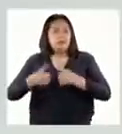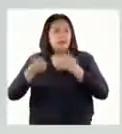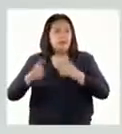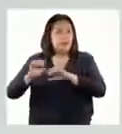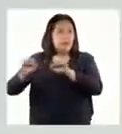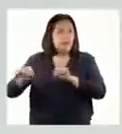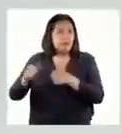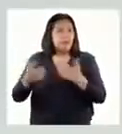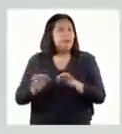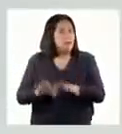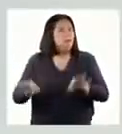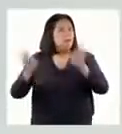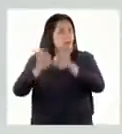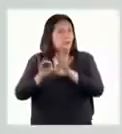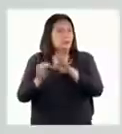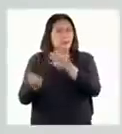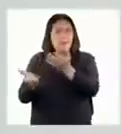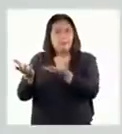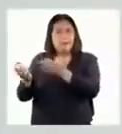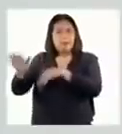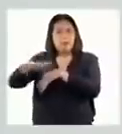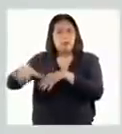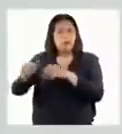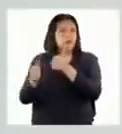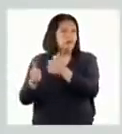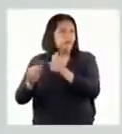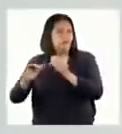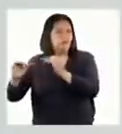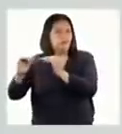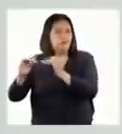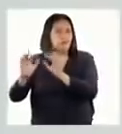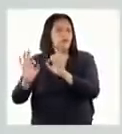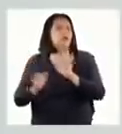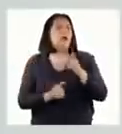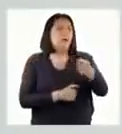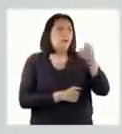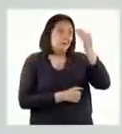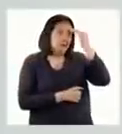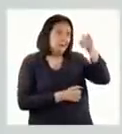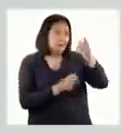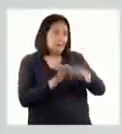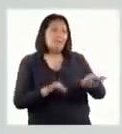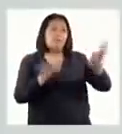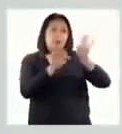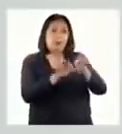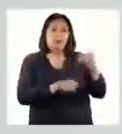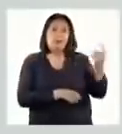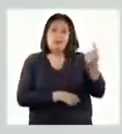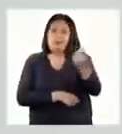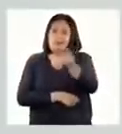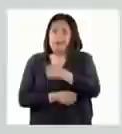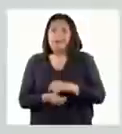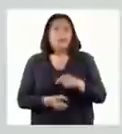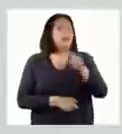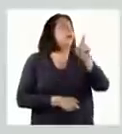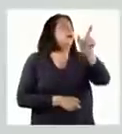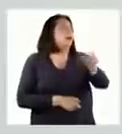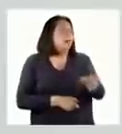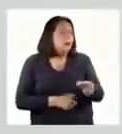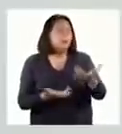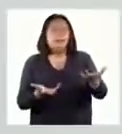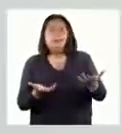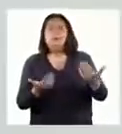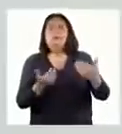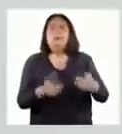para el equilibrio de estos. Espero que ahora que saben la importancia de cada ser vivo dentro